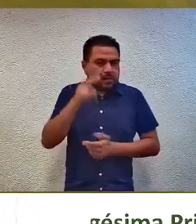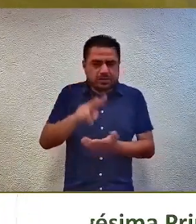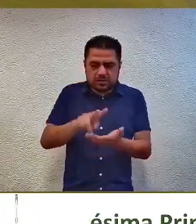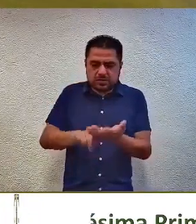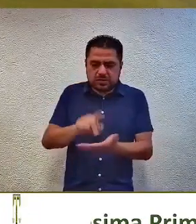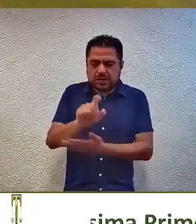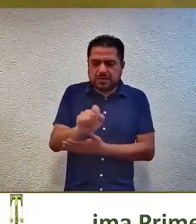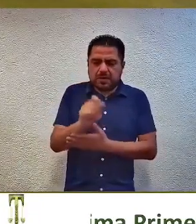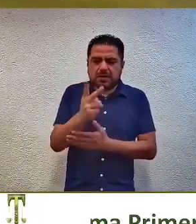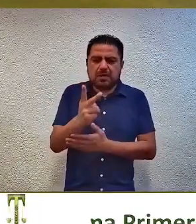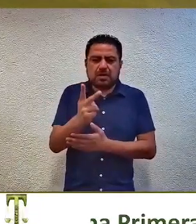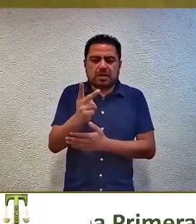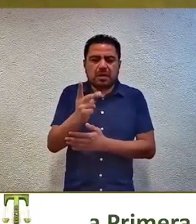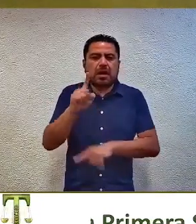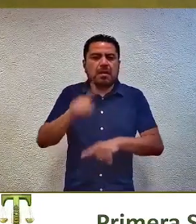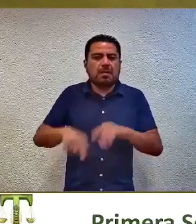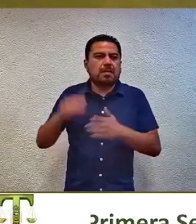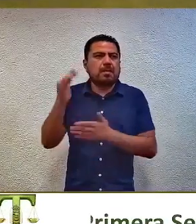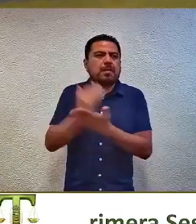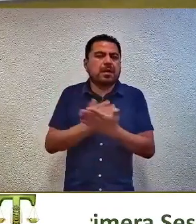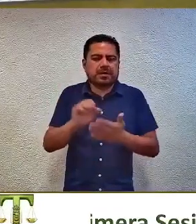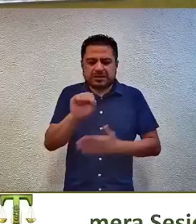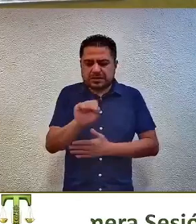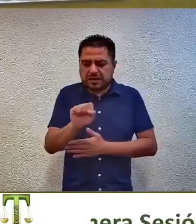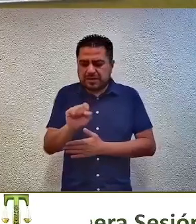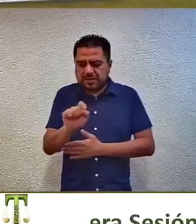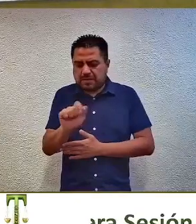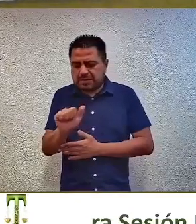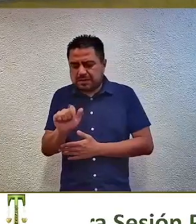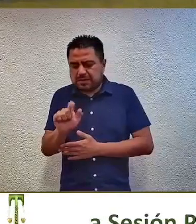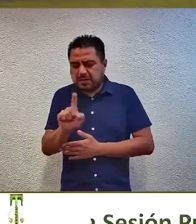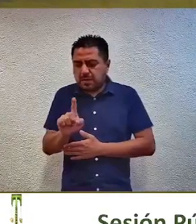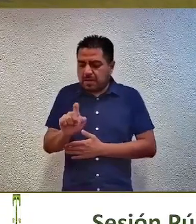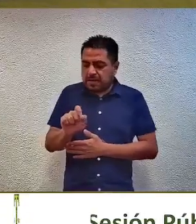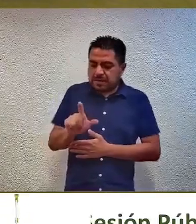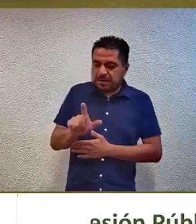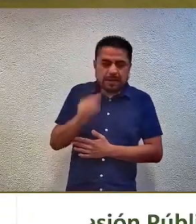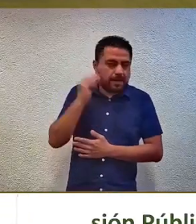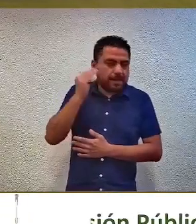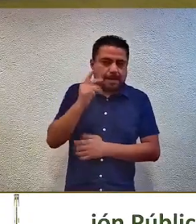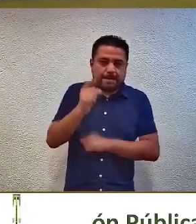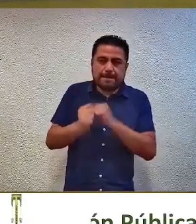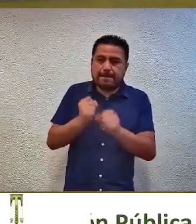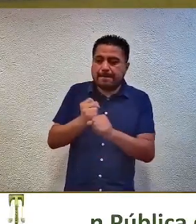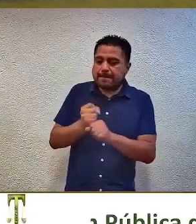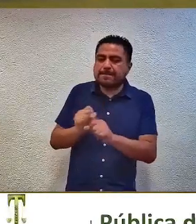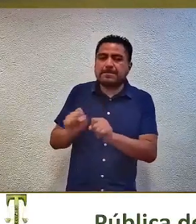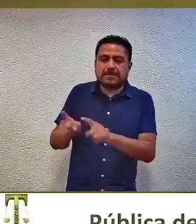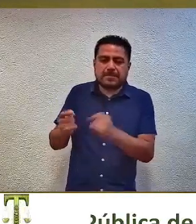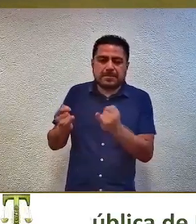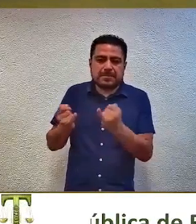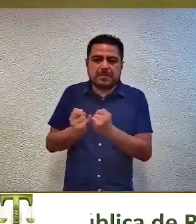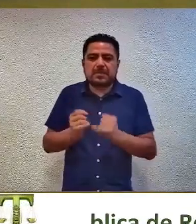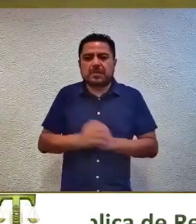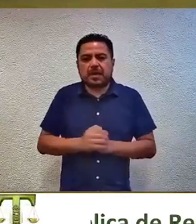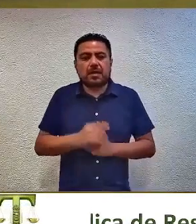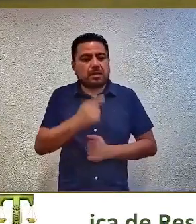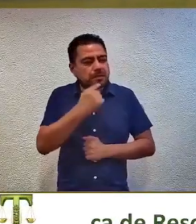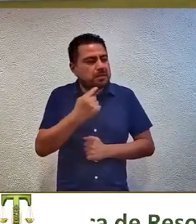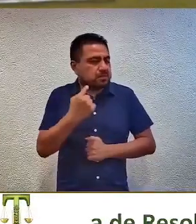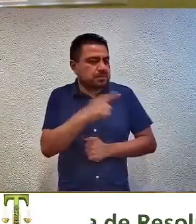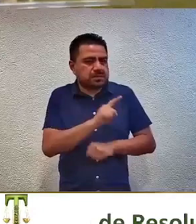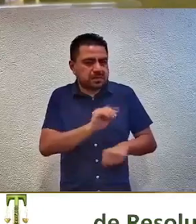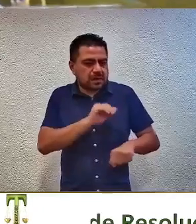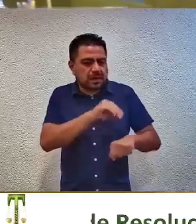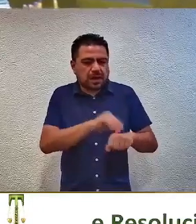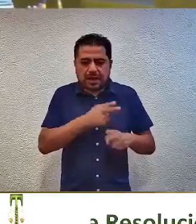2022, descontados que fueron los días sábado 26 y domingo 27 de marzo de ese mismo año. Por ende, si la demanda fue promovida hasta